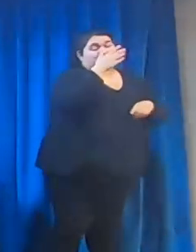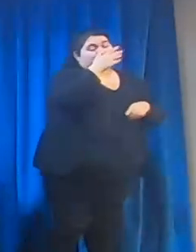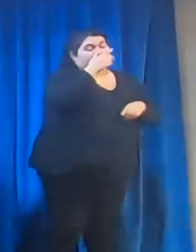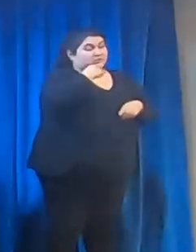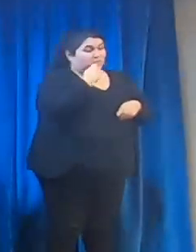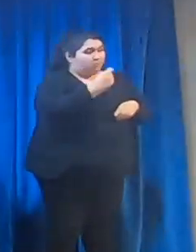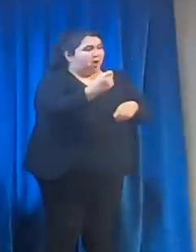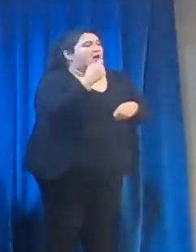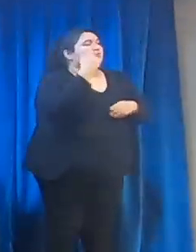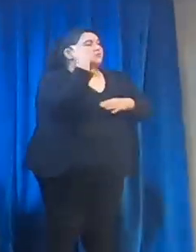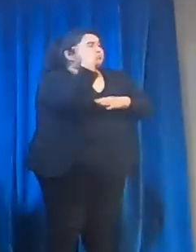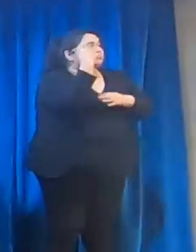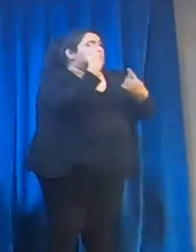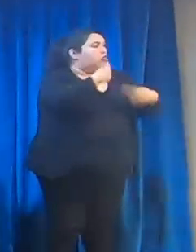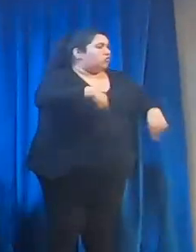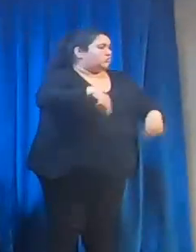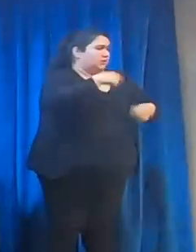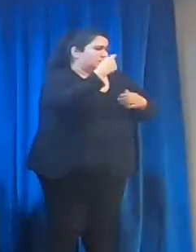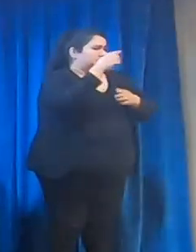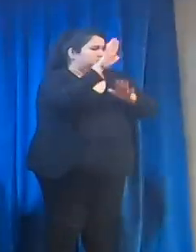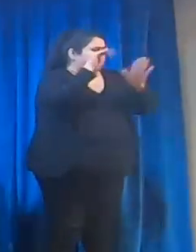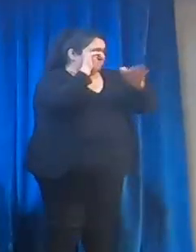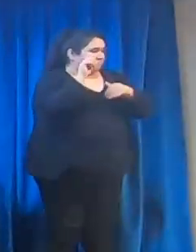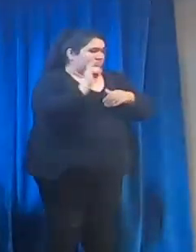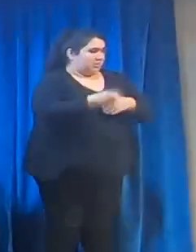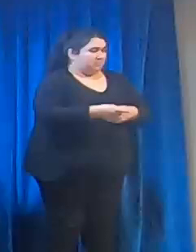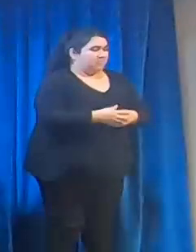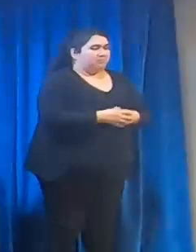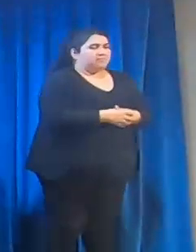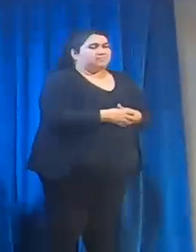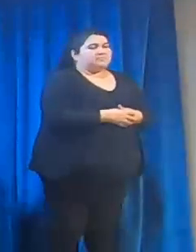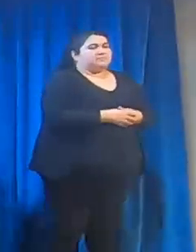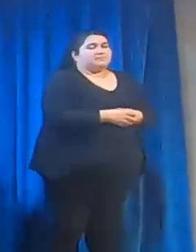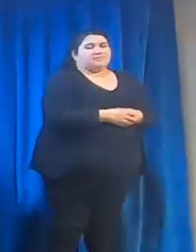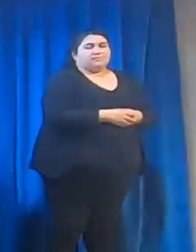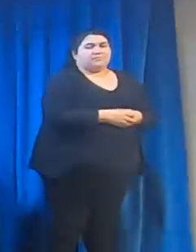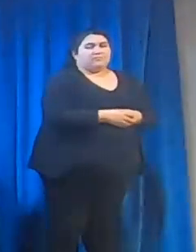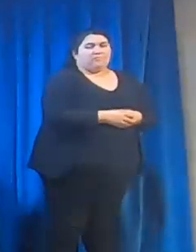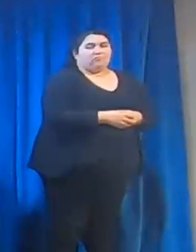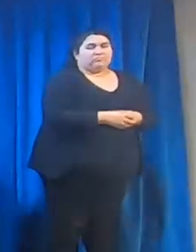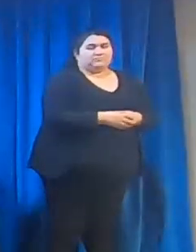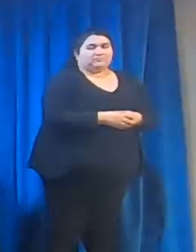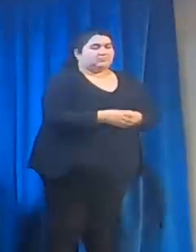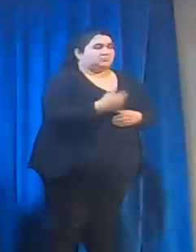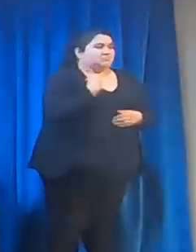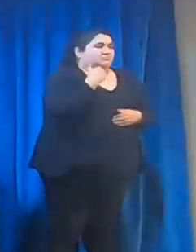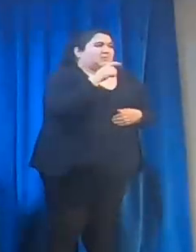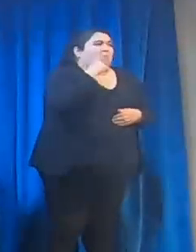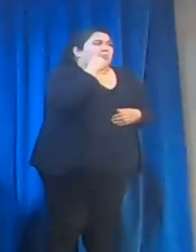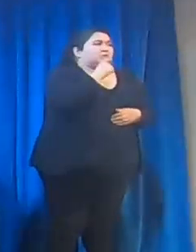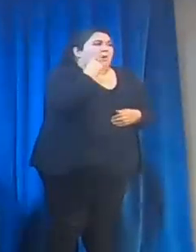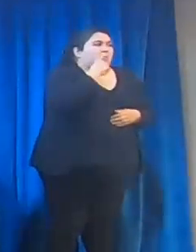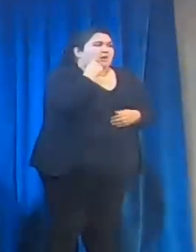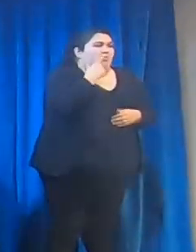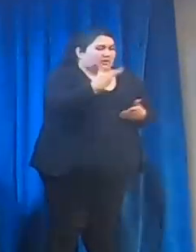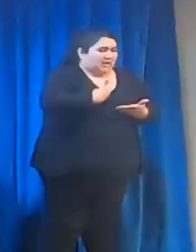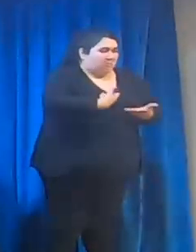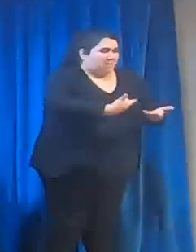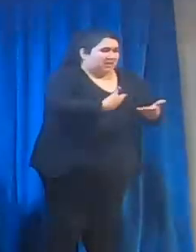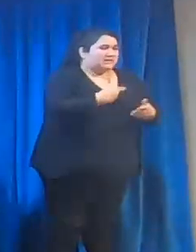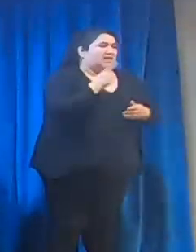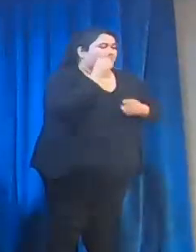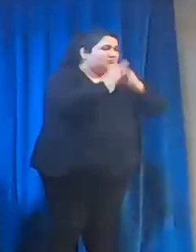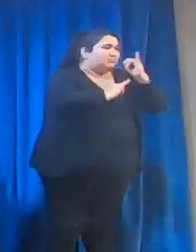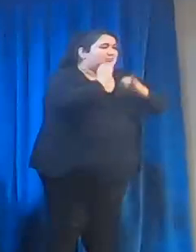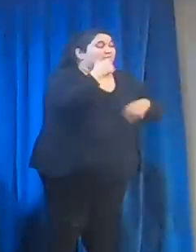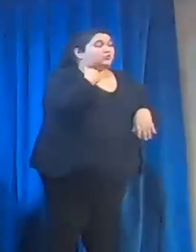seminarios, congresos y conferencias nacionales e internacionales. Wow, a mí me da mucha vergüenza que me presenten, lo tengo